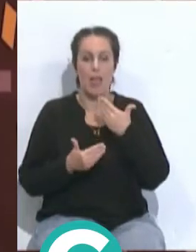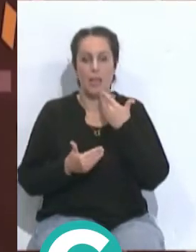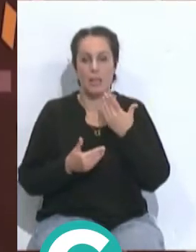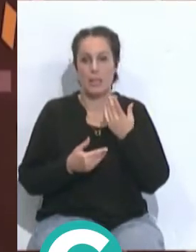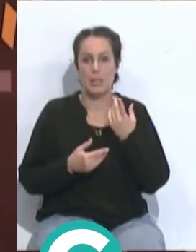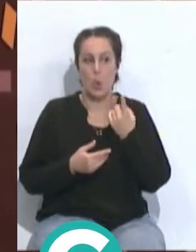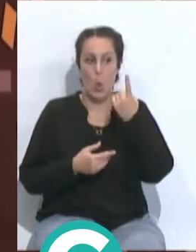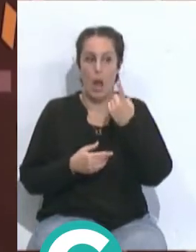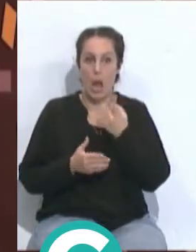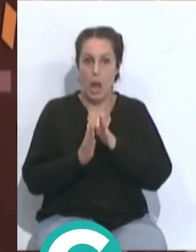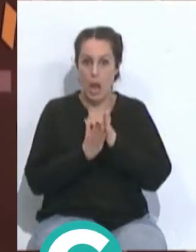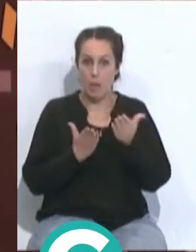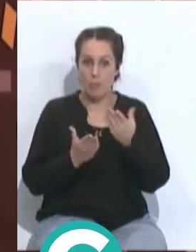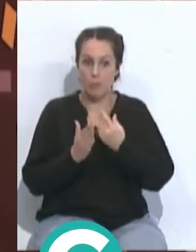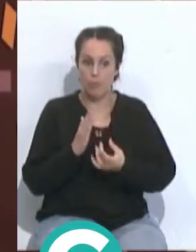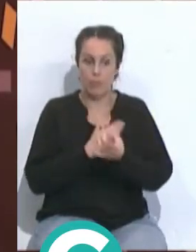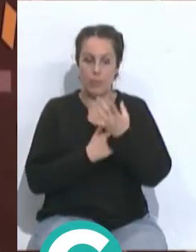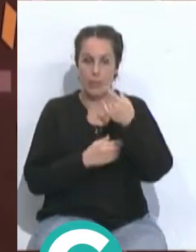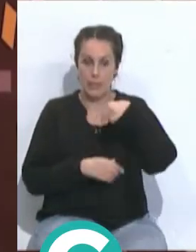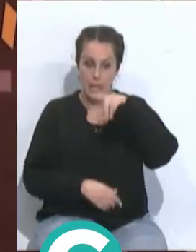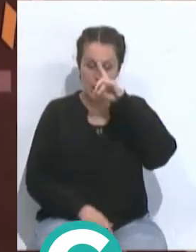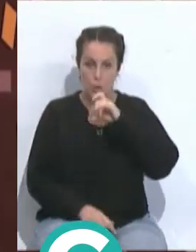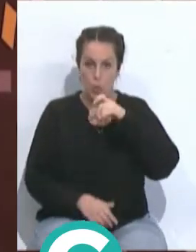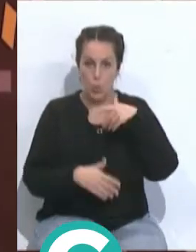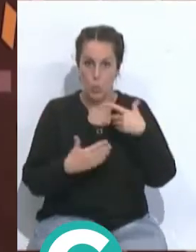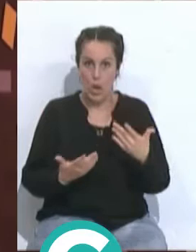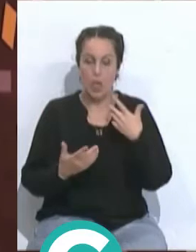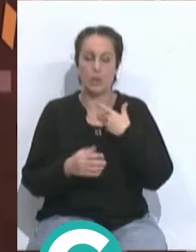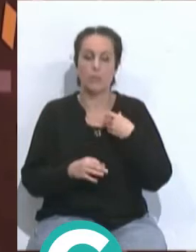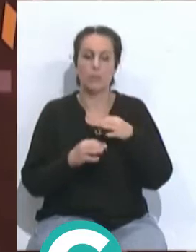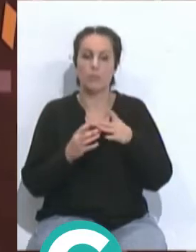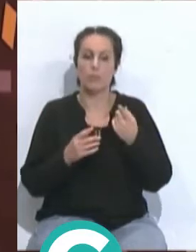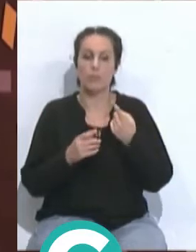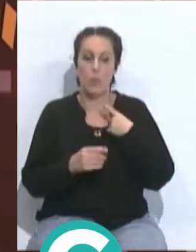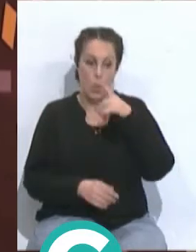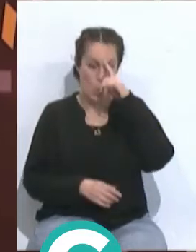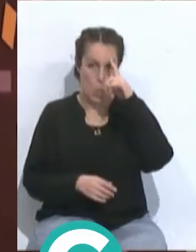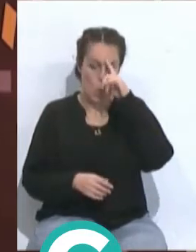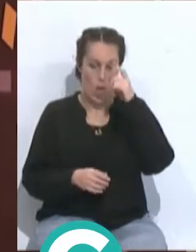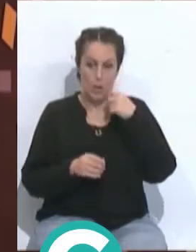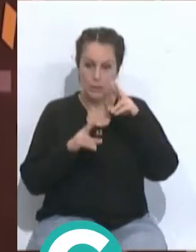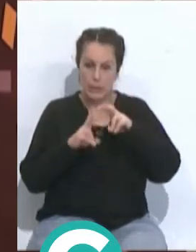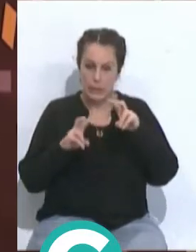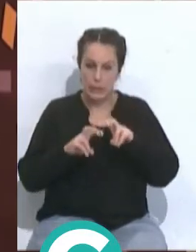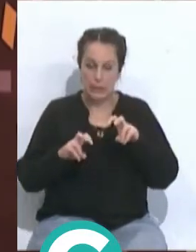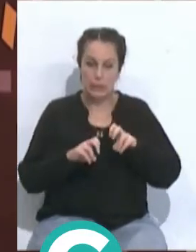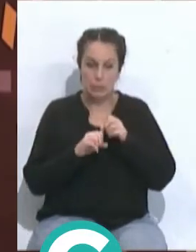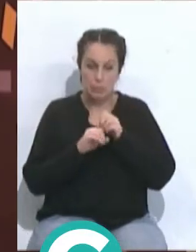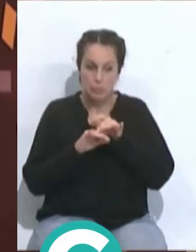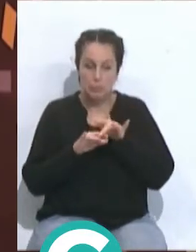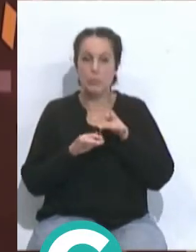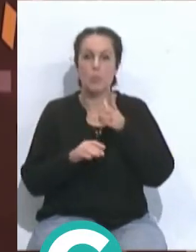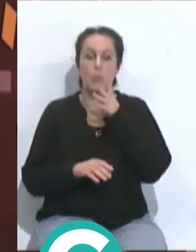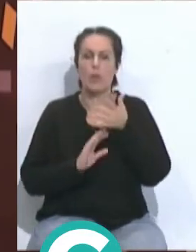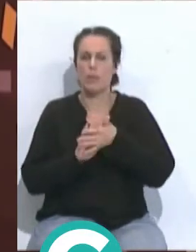de esos libros que han surgido en este año, que ha sido afortunadamente de una eclosión cultural y de investigaciones, porque también podíamos